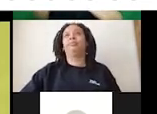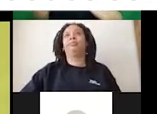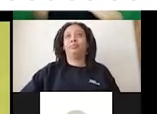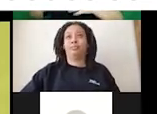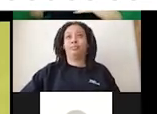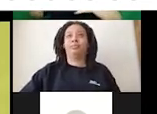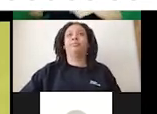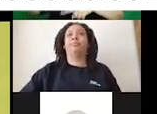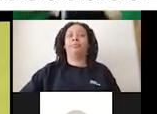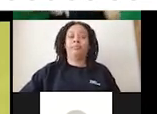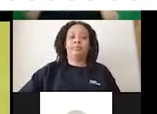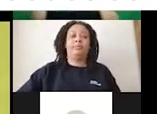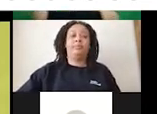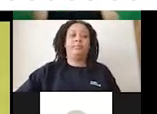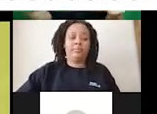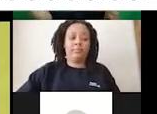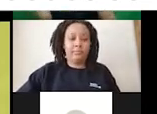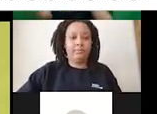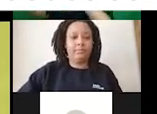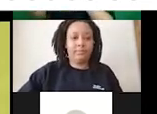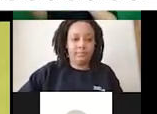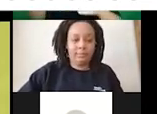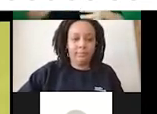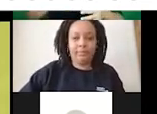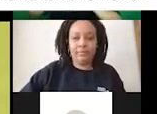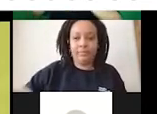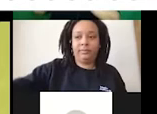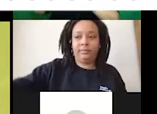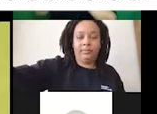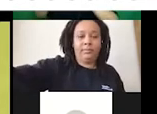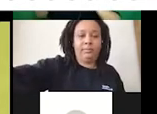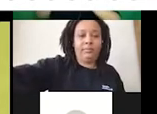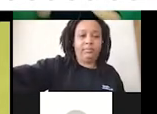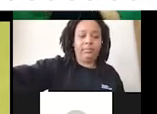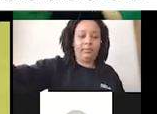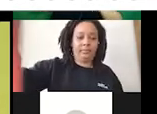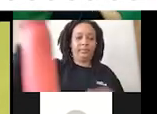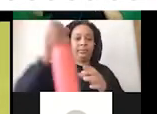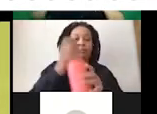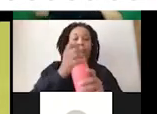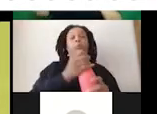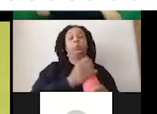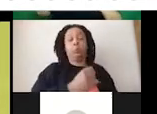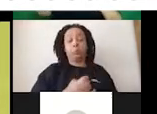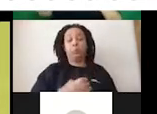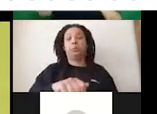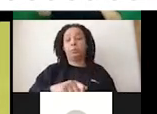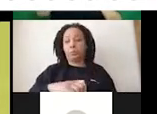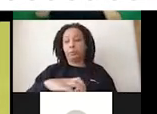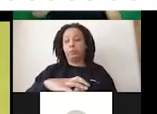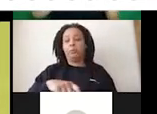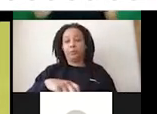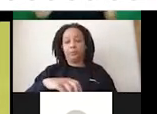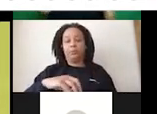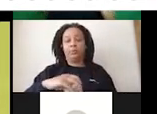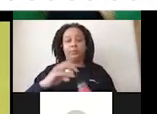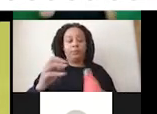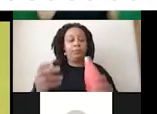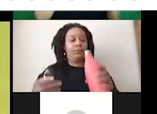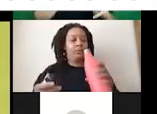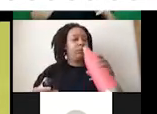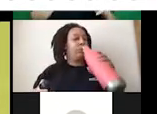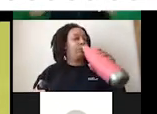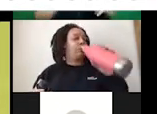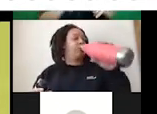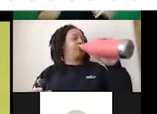podemos estar de acuerdo en qué significan los términos de una conversación no podemos tener la